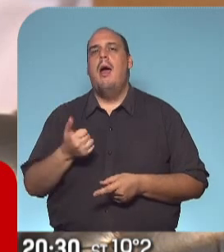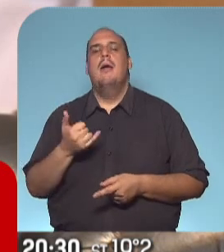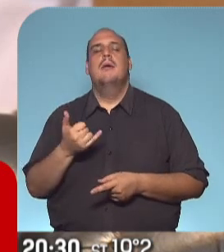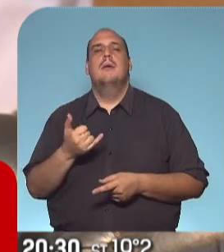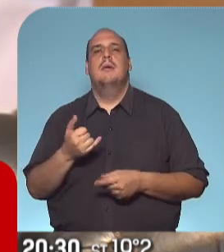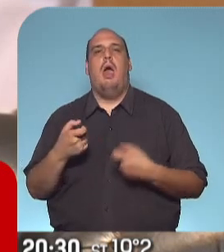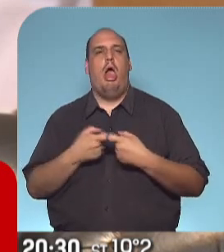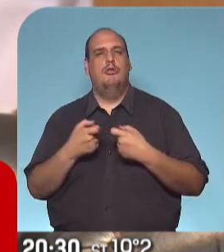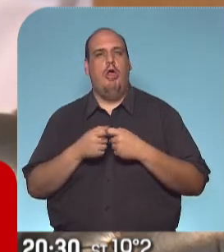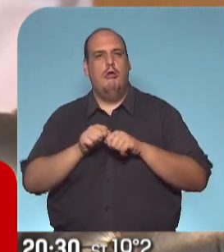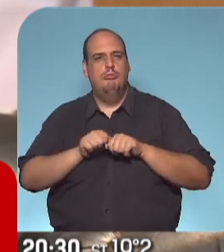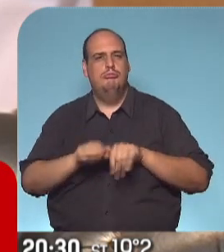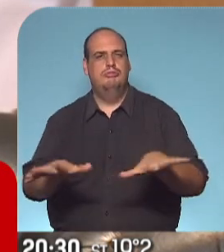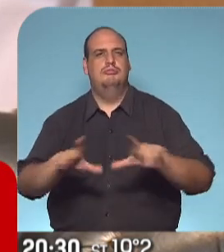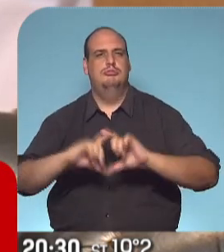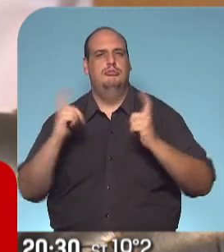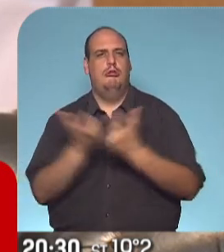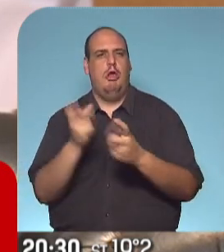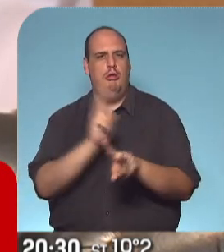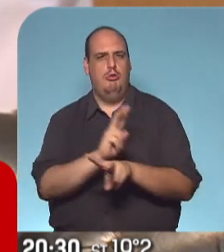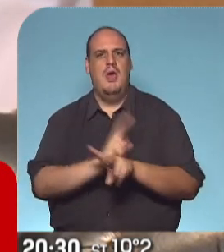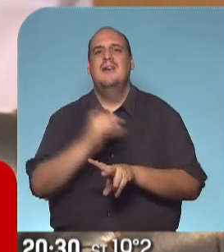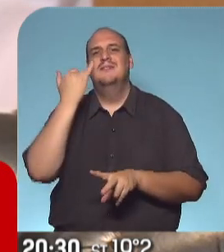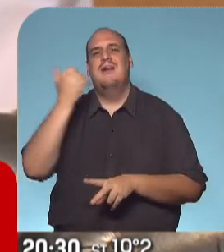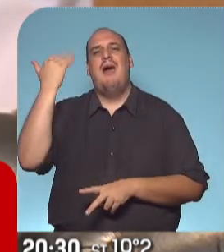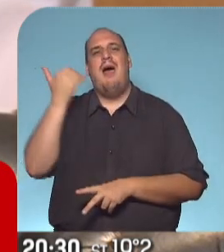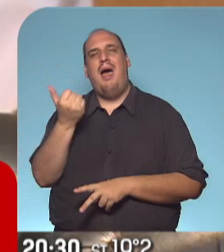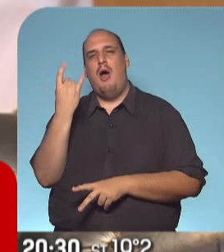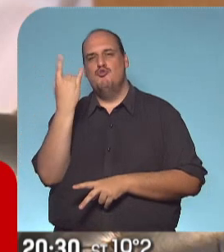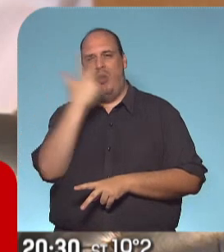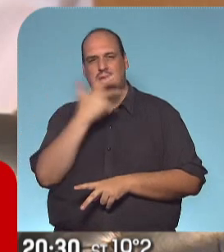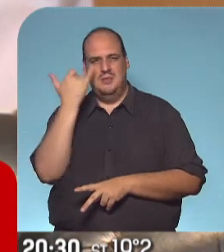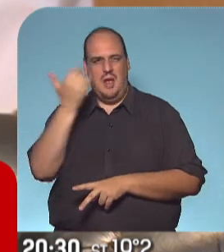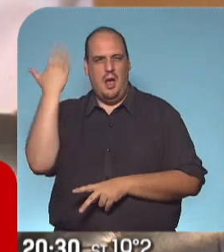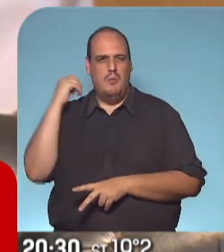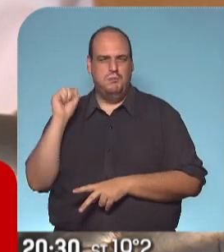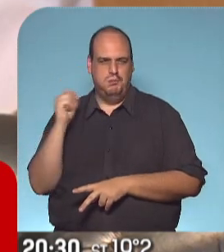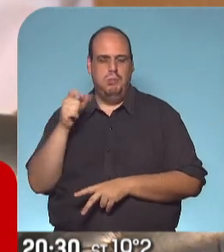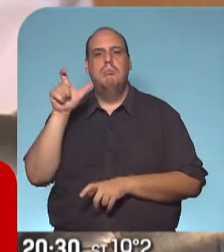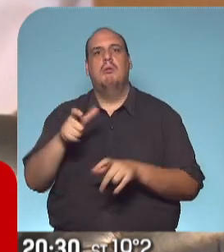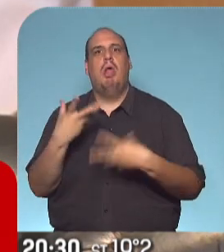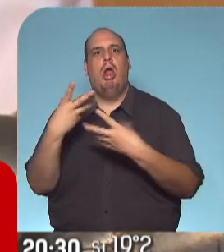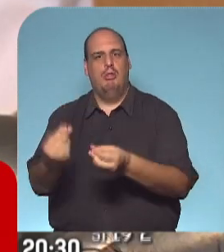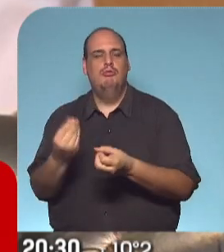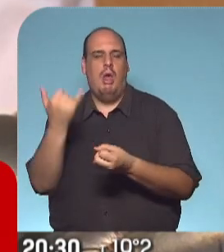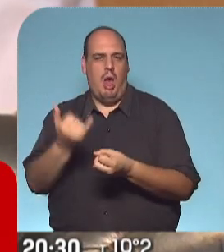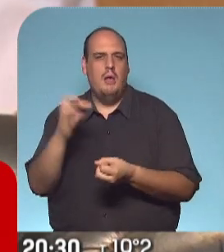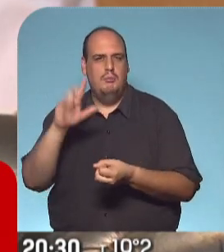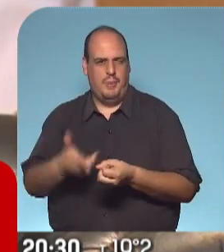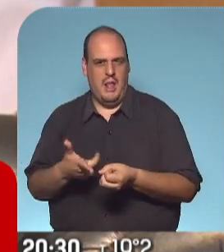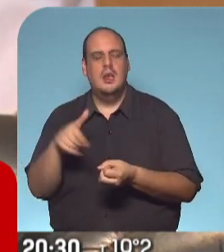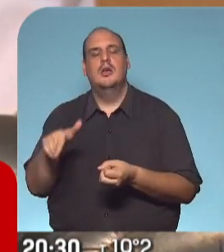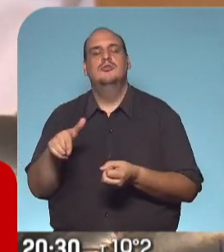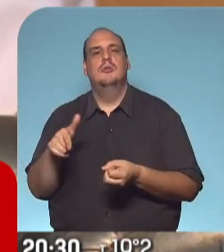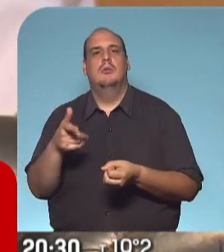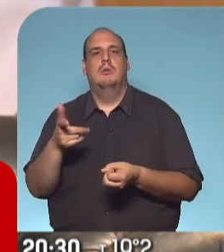social. Aquí ya existía una asignación universal por hijo, hay cómo llegarle a parte de la población y eso nos ayudó a implementar estas medidas. Hay